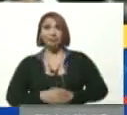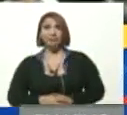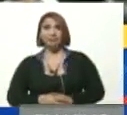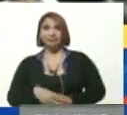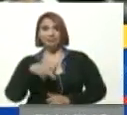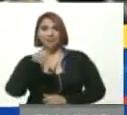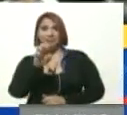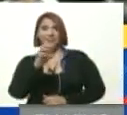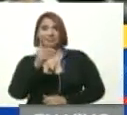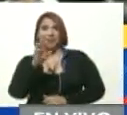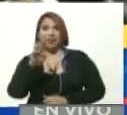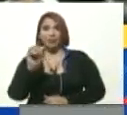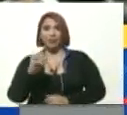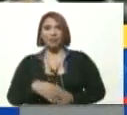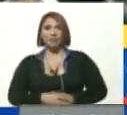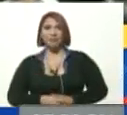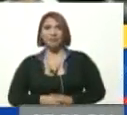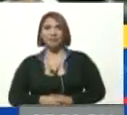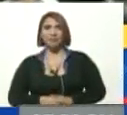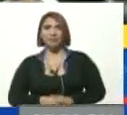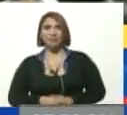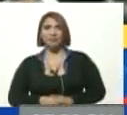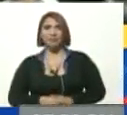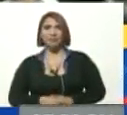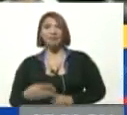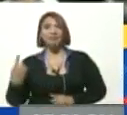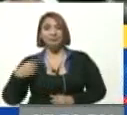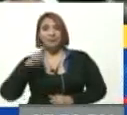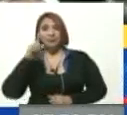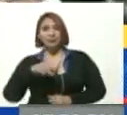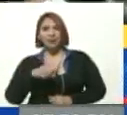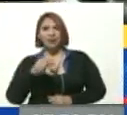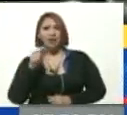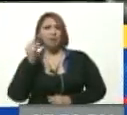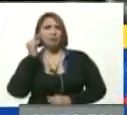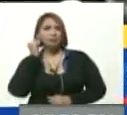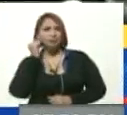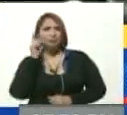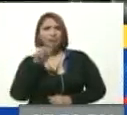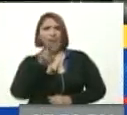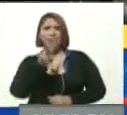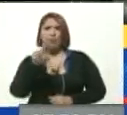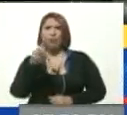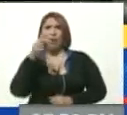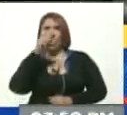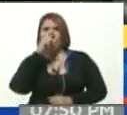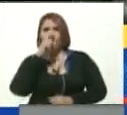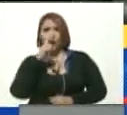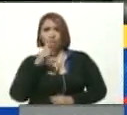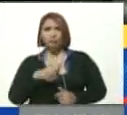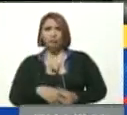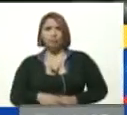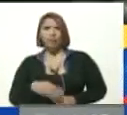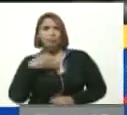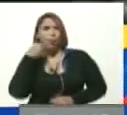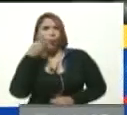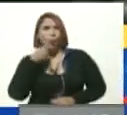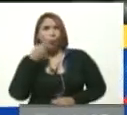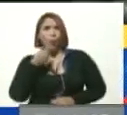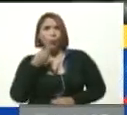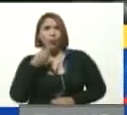Miguel Carreño, Boris. Y aquí tenemos muchachitas como Génesis de 21. Muchachitas